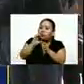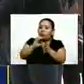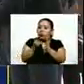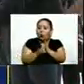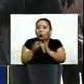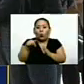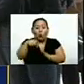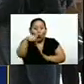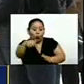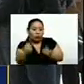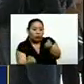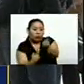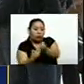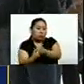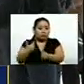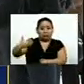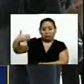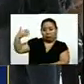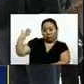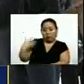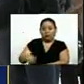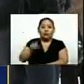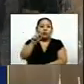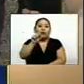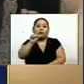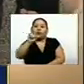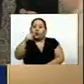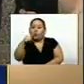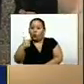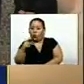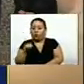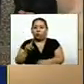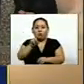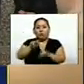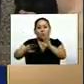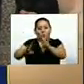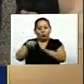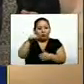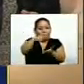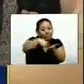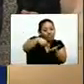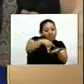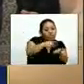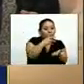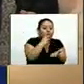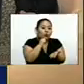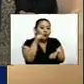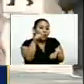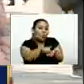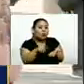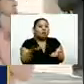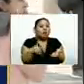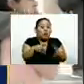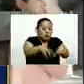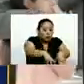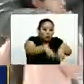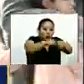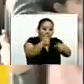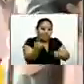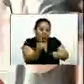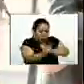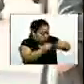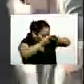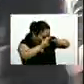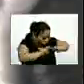como una fortaleza que data del siglo XVIII y la región costera de Rabat, conocida como la región Oudayas, recuperada por expertos en